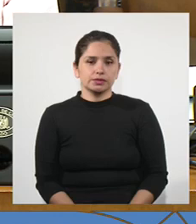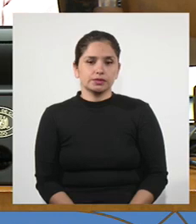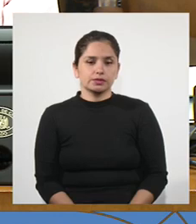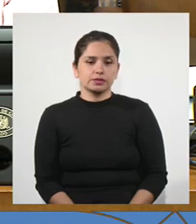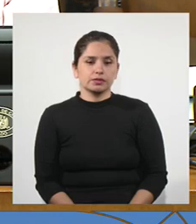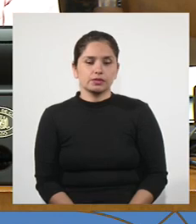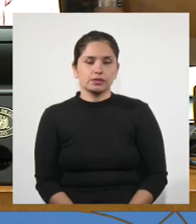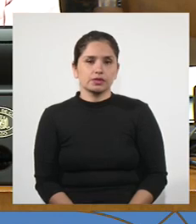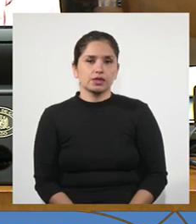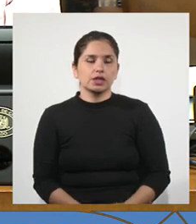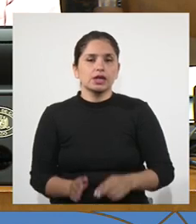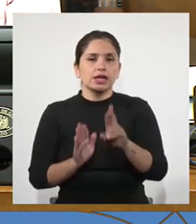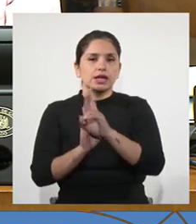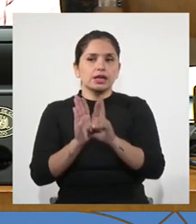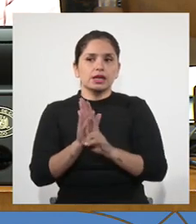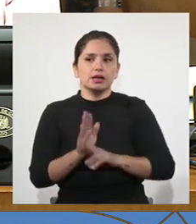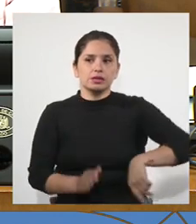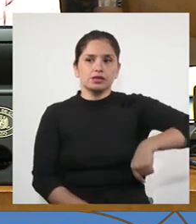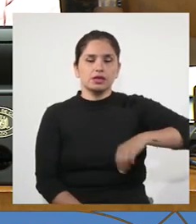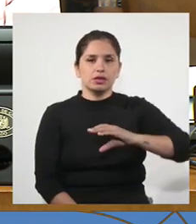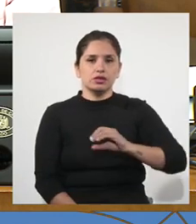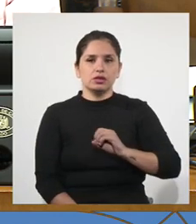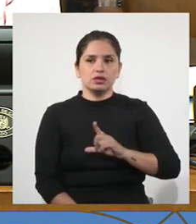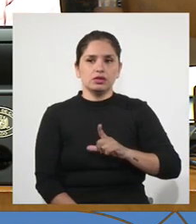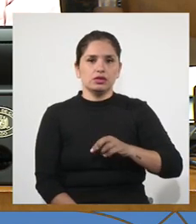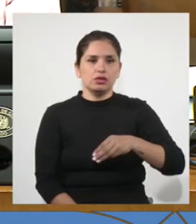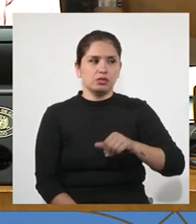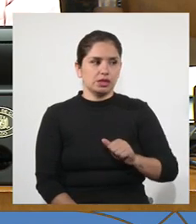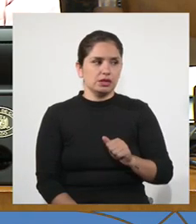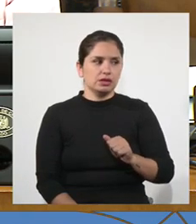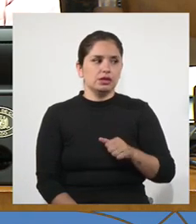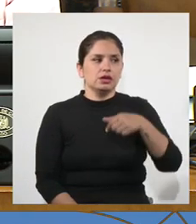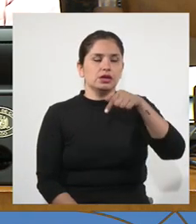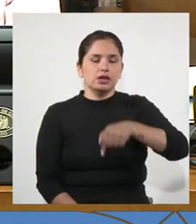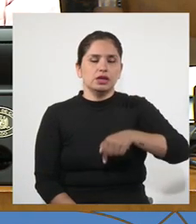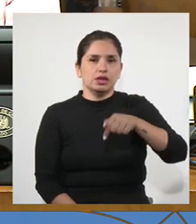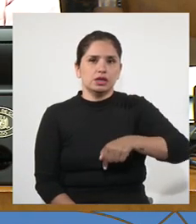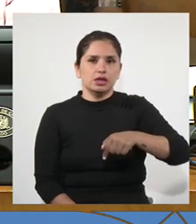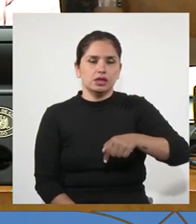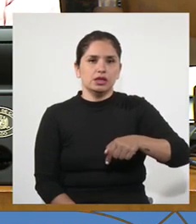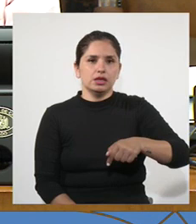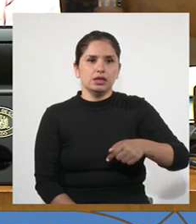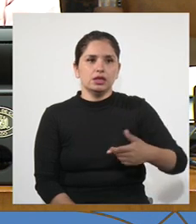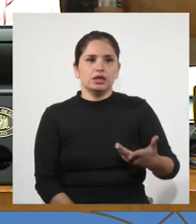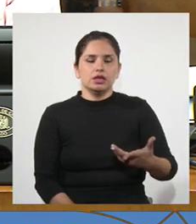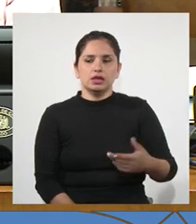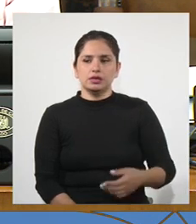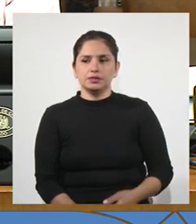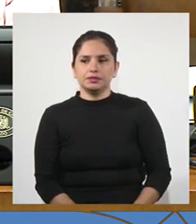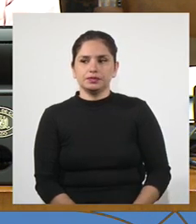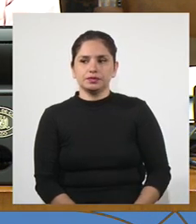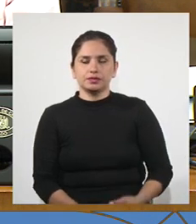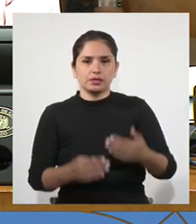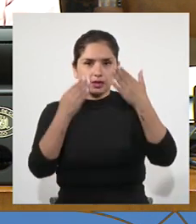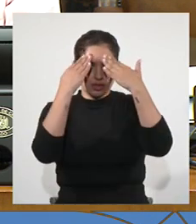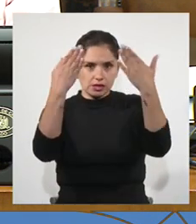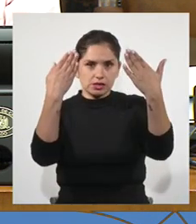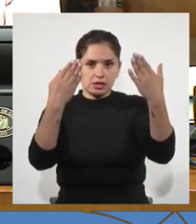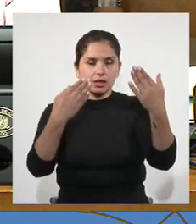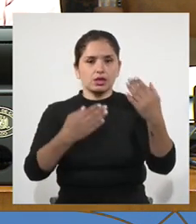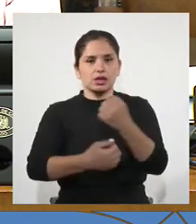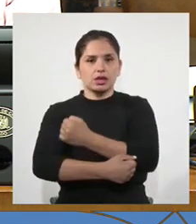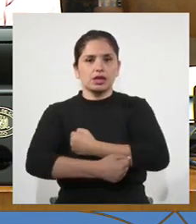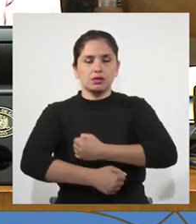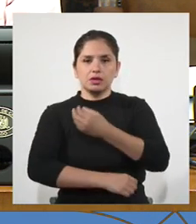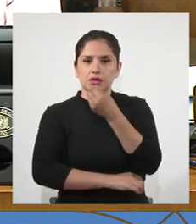Punto de reglamento, senador Coloma. Presidente, reglamento. Aquí se acaba, estábamos justo en la otra negociación, y aprovecho de saludar a las manipuladoras, creo que ha